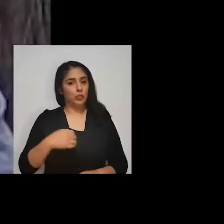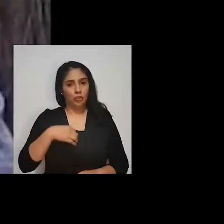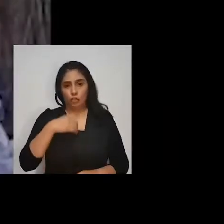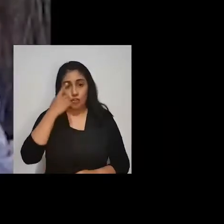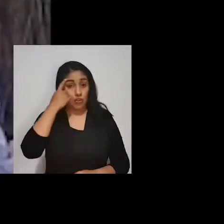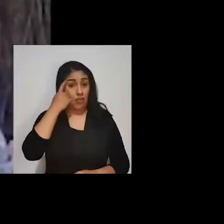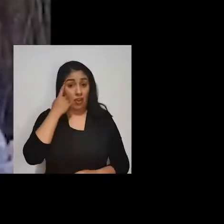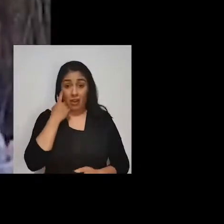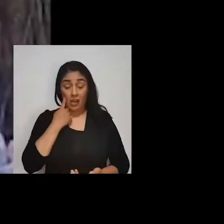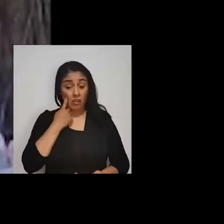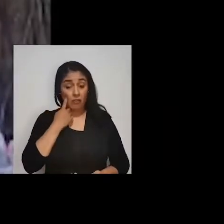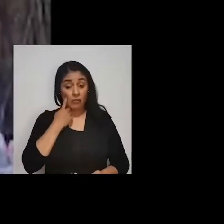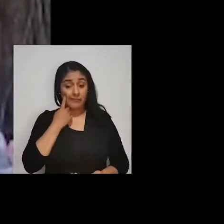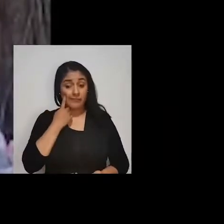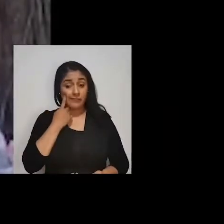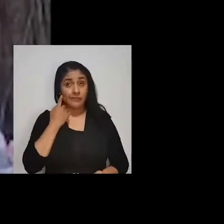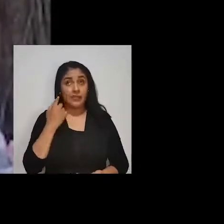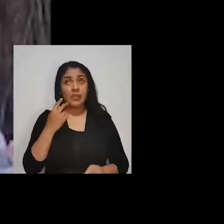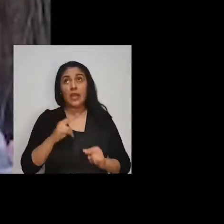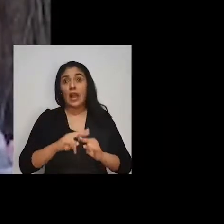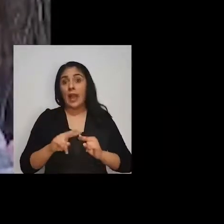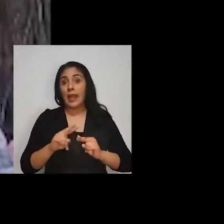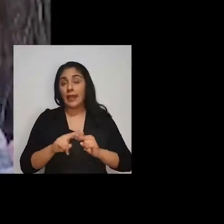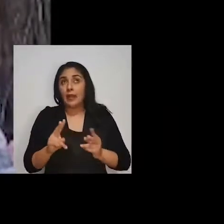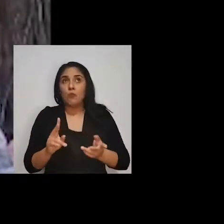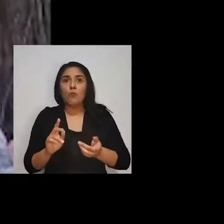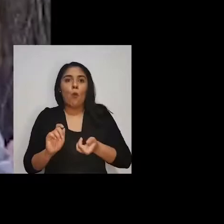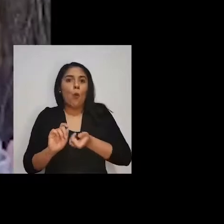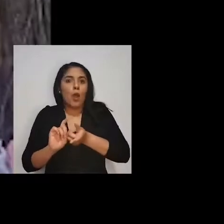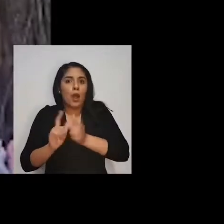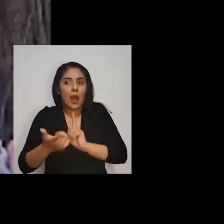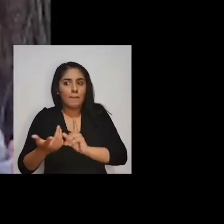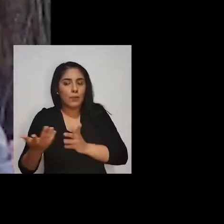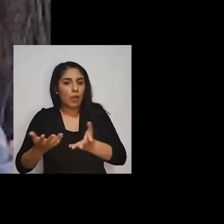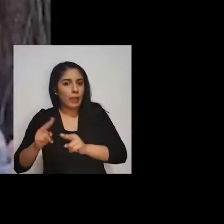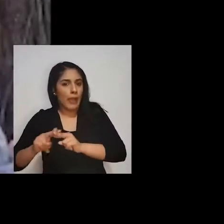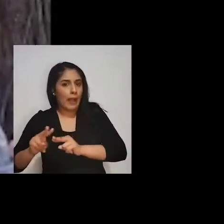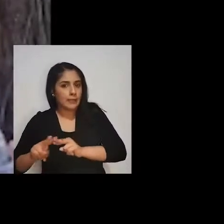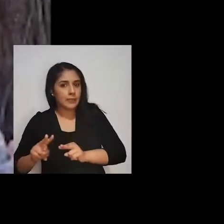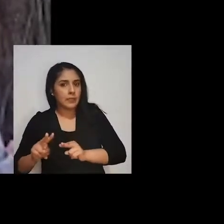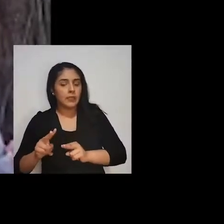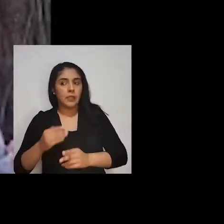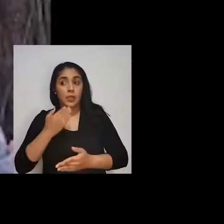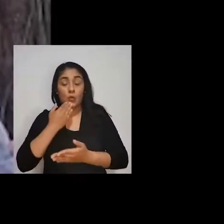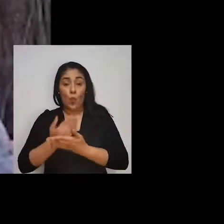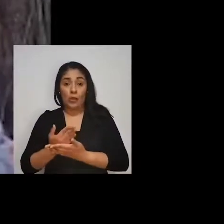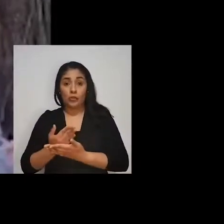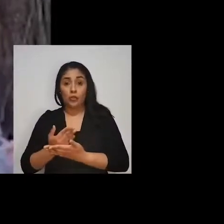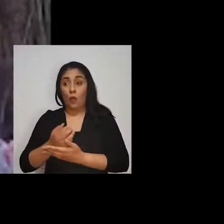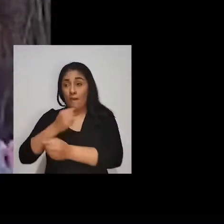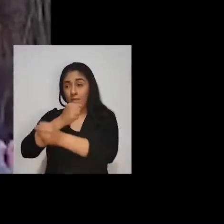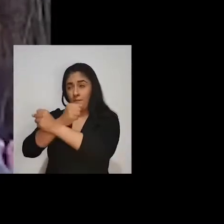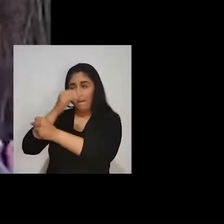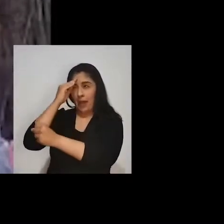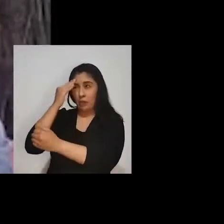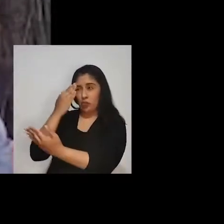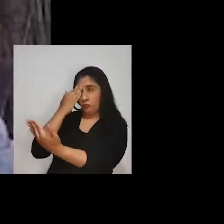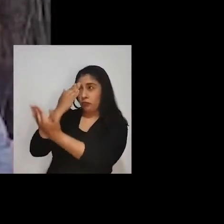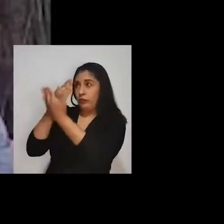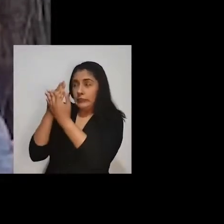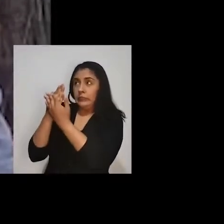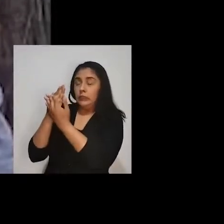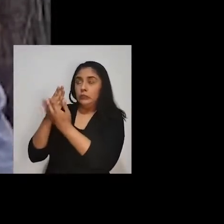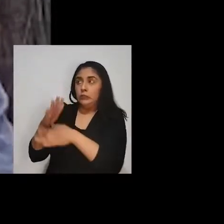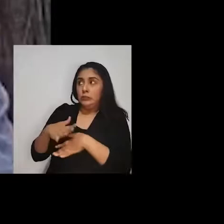No creo que vaya a haber un cambio en su actuar, y cada vez que estoy enfrente a un Paco siento como que